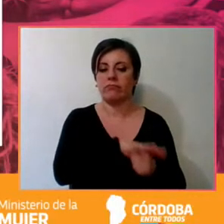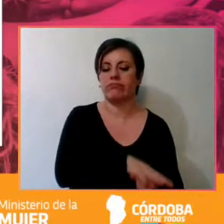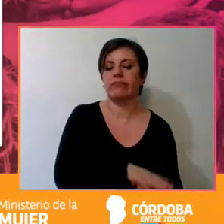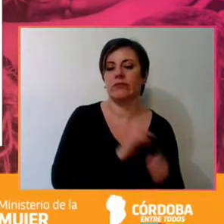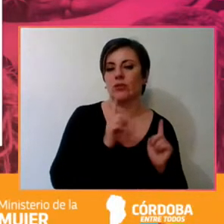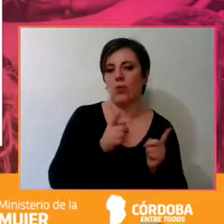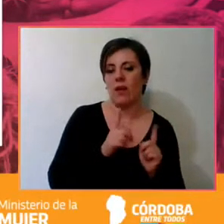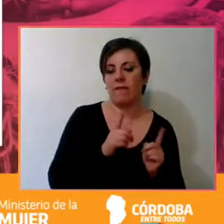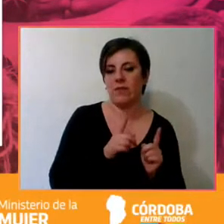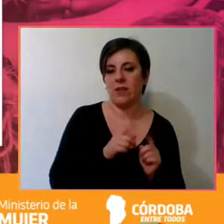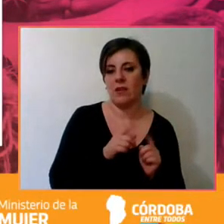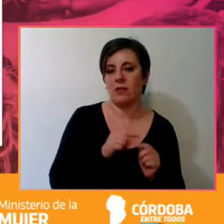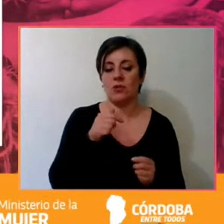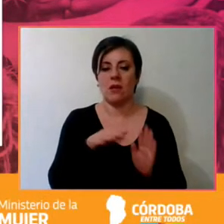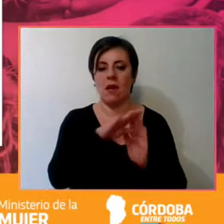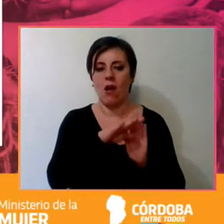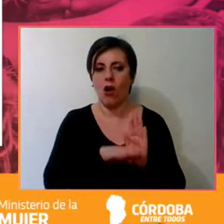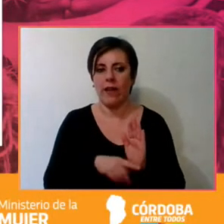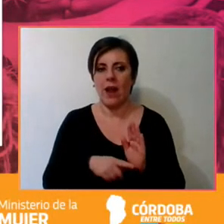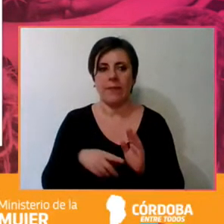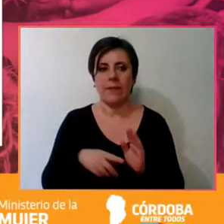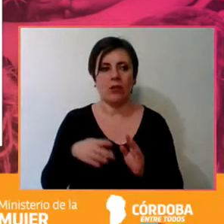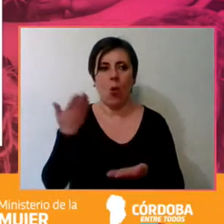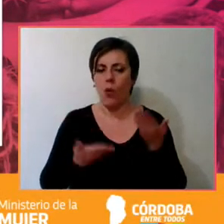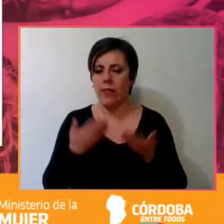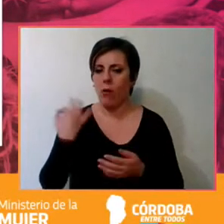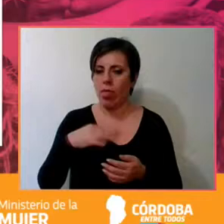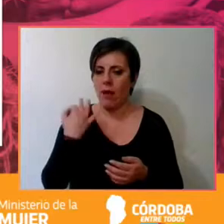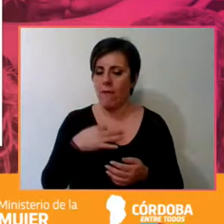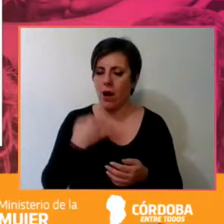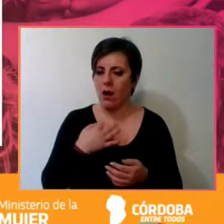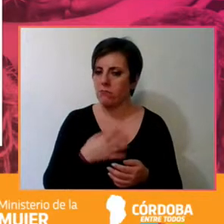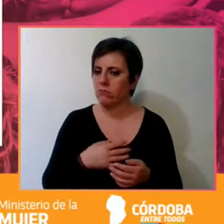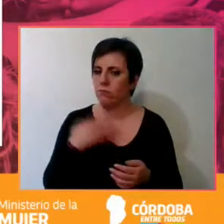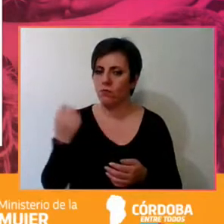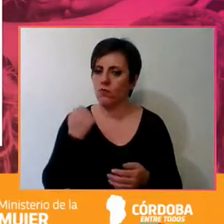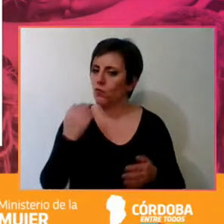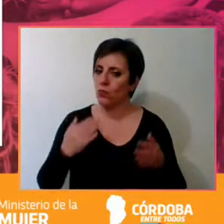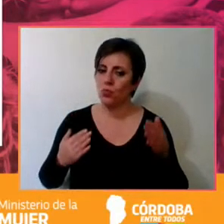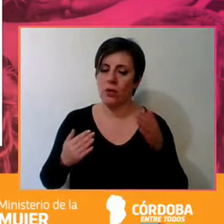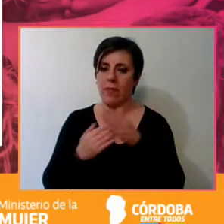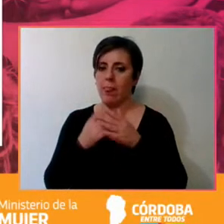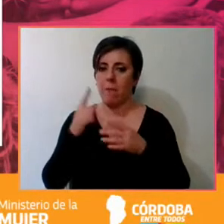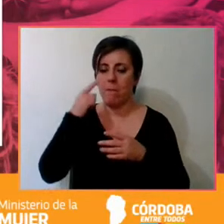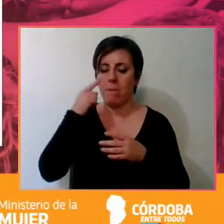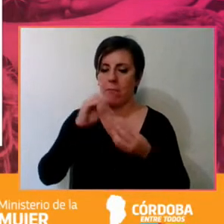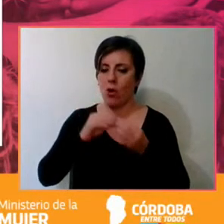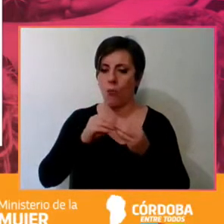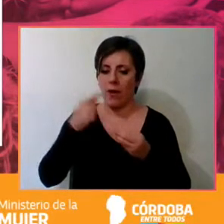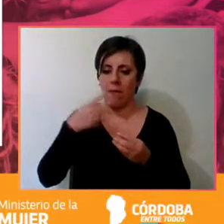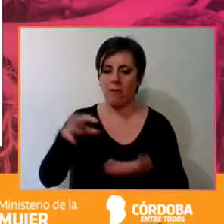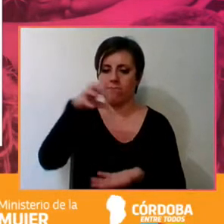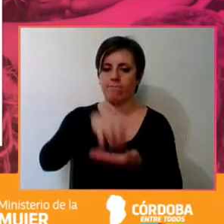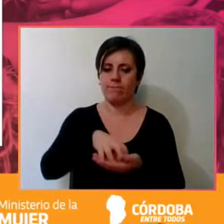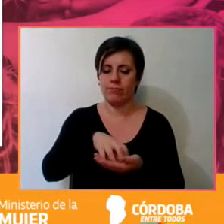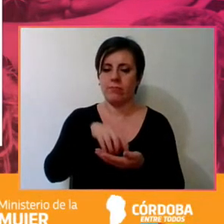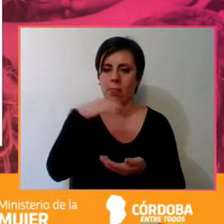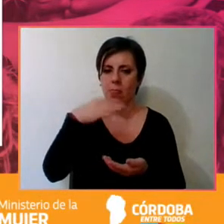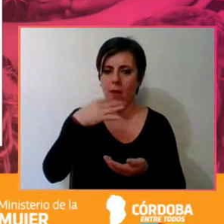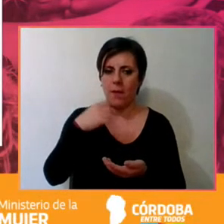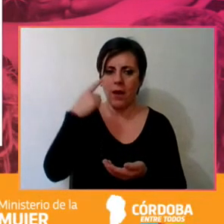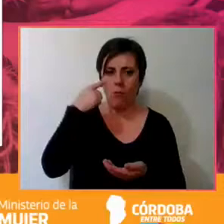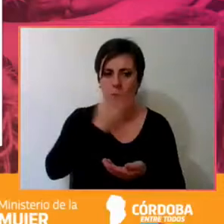tanto, el ordenamiento jurídico cumple un rol fundamental en poner este problema al centro